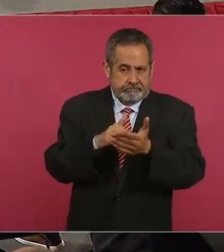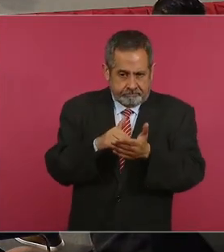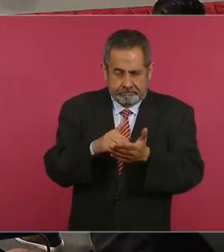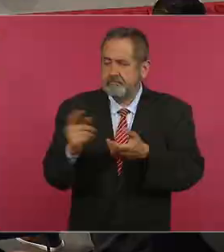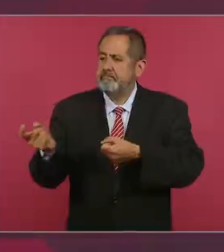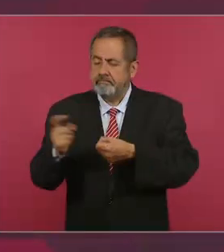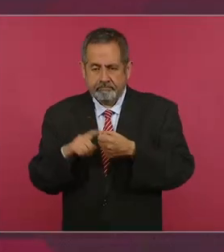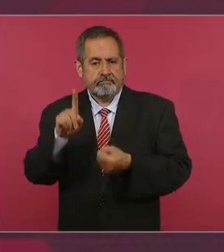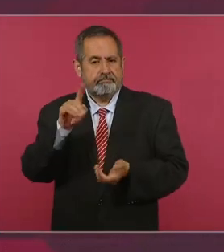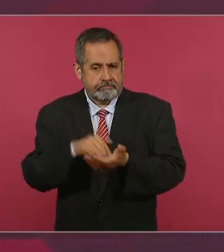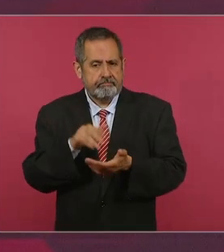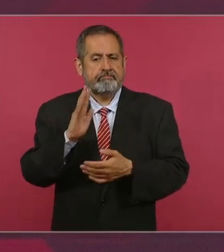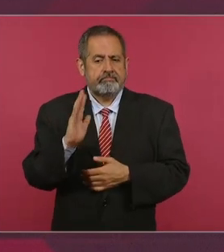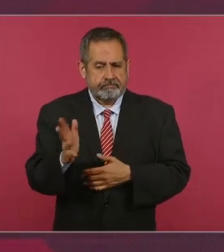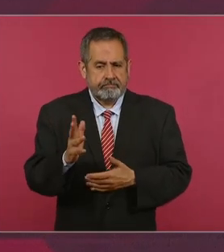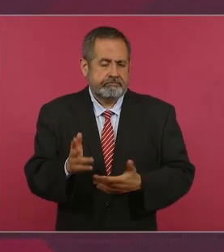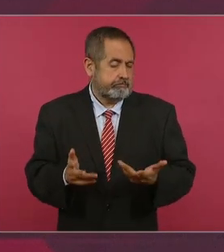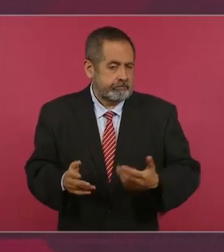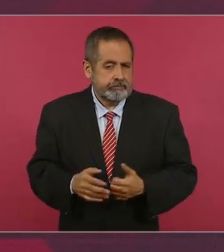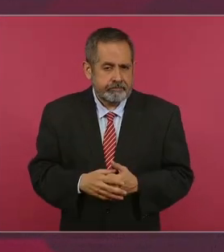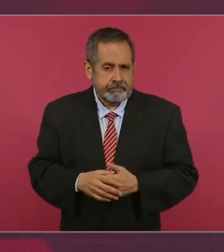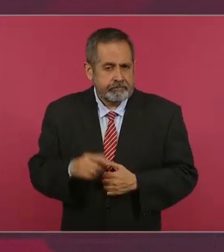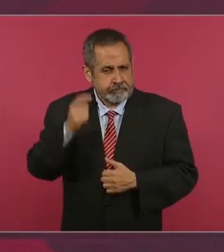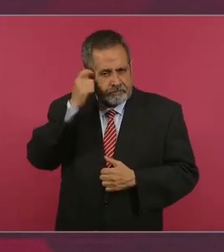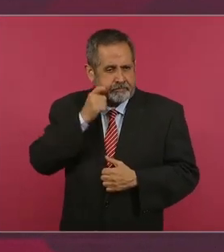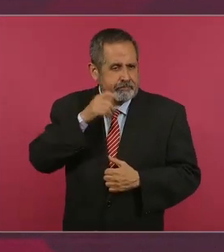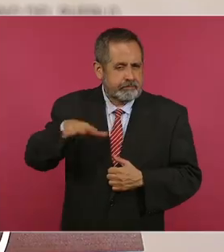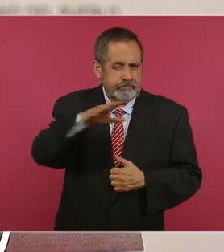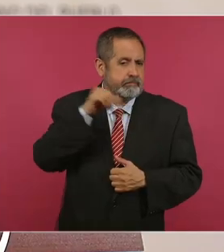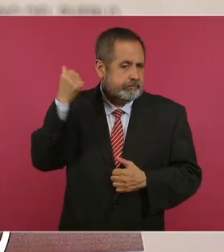Acapulco. Ya